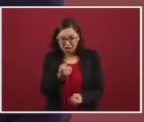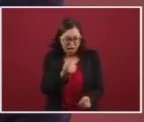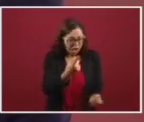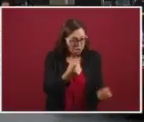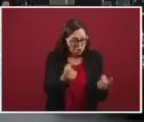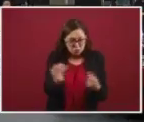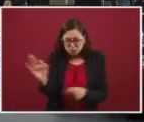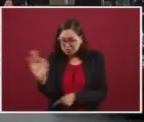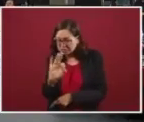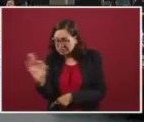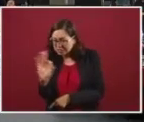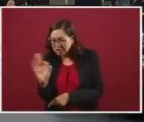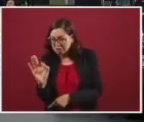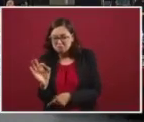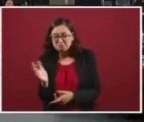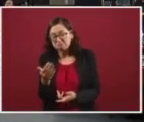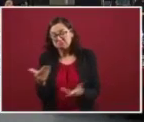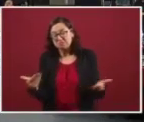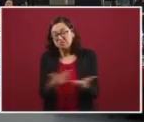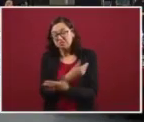mejor, quienes todavía no habían nacido.